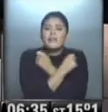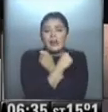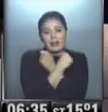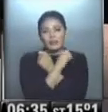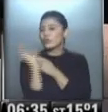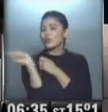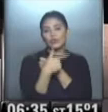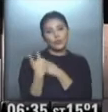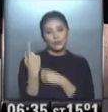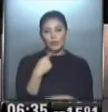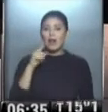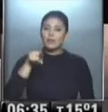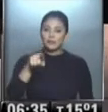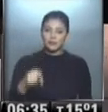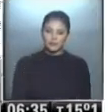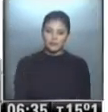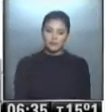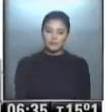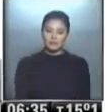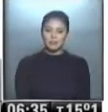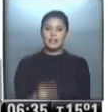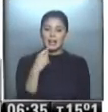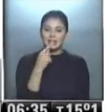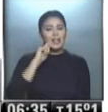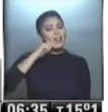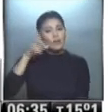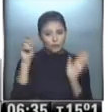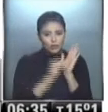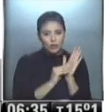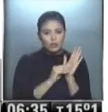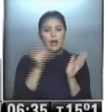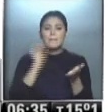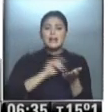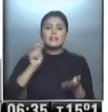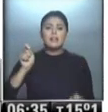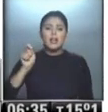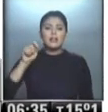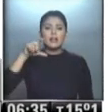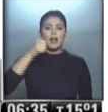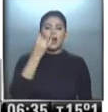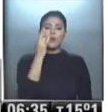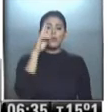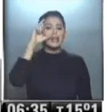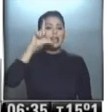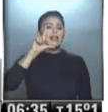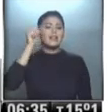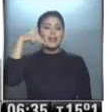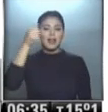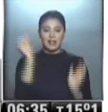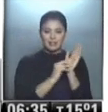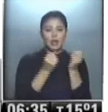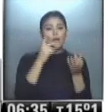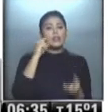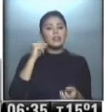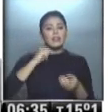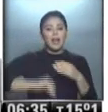de nuestro corazón para vos. Qué linda esa foto. Bueno, ¿quién más nos escribe? Aureliana, buen día. Amanecer